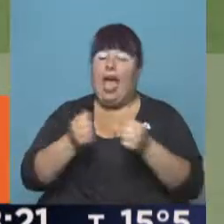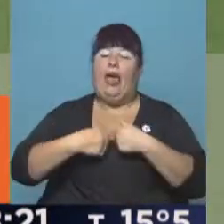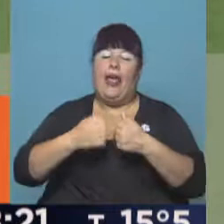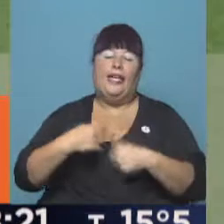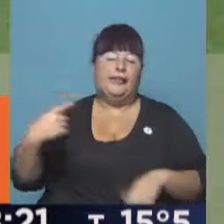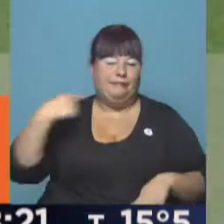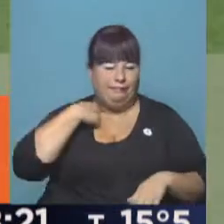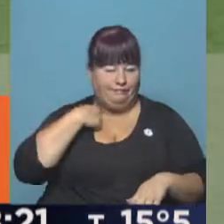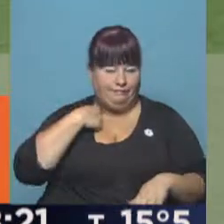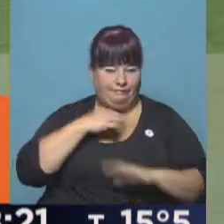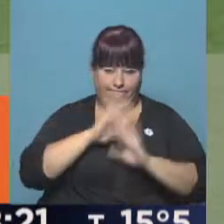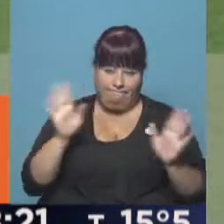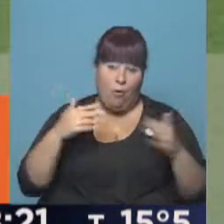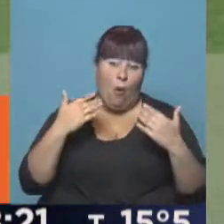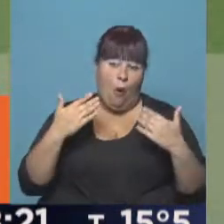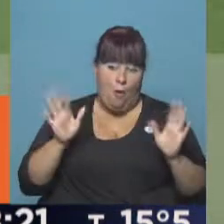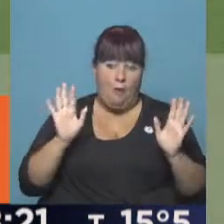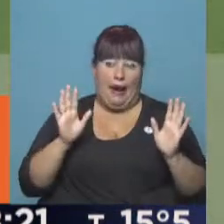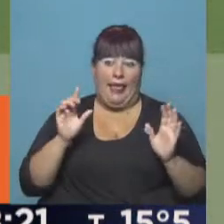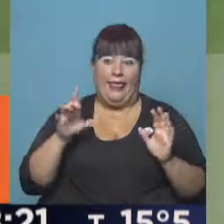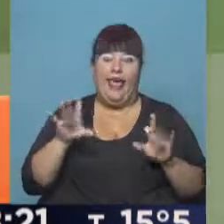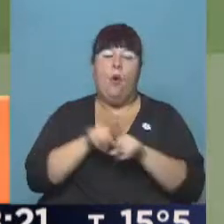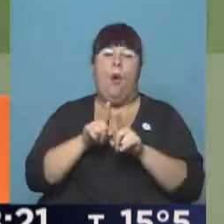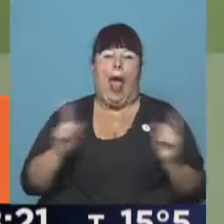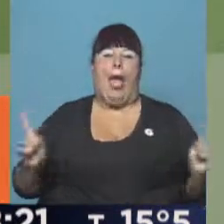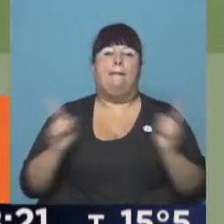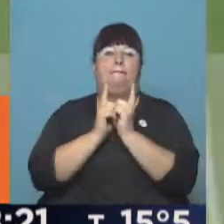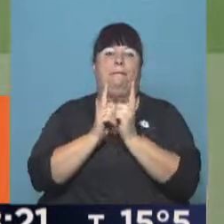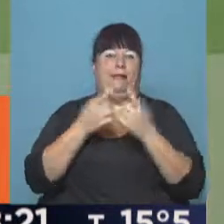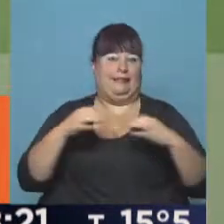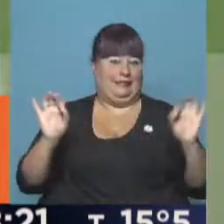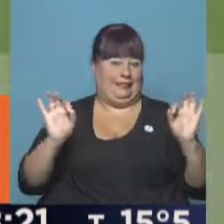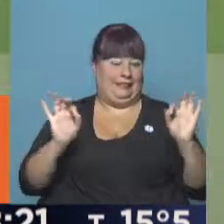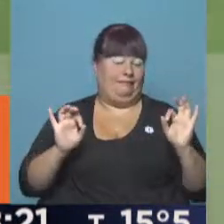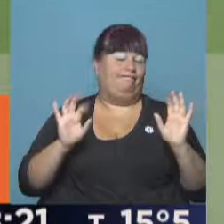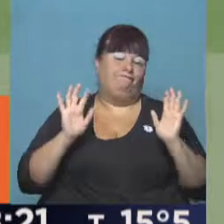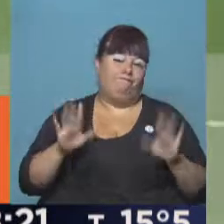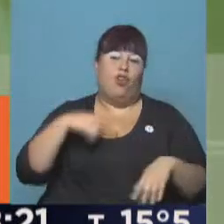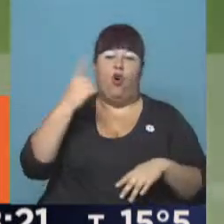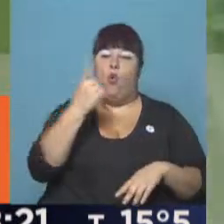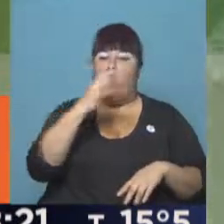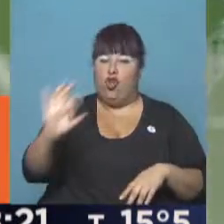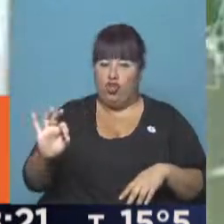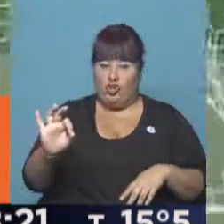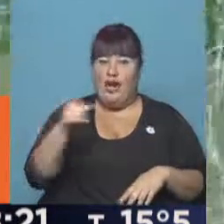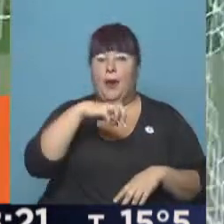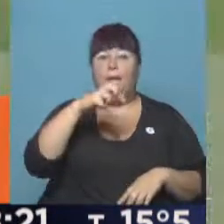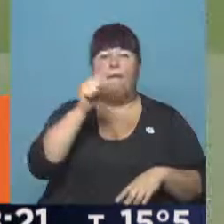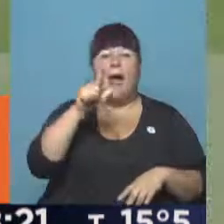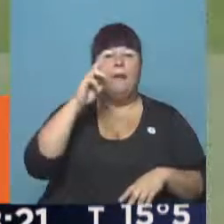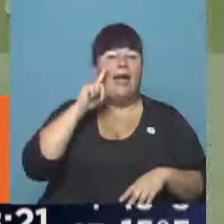adelanto, lamentablemente, lo que podía haber sido tempranamente el empate. Jerry Mina marcaba el 1-0 para el